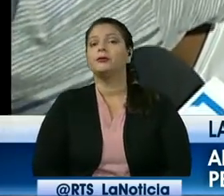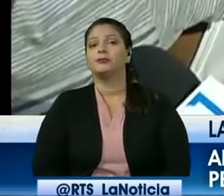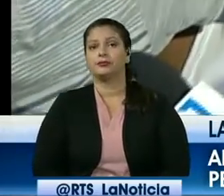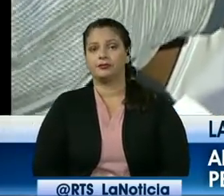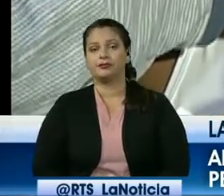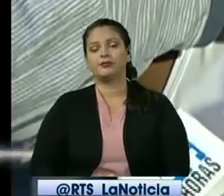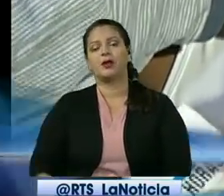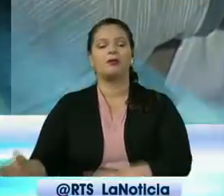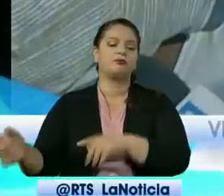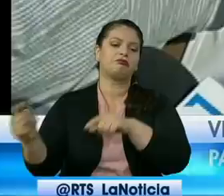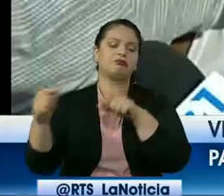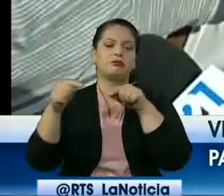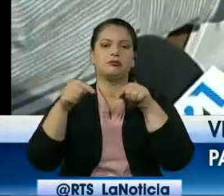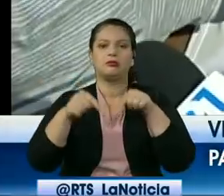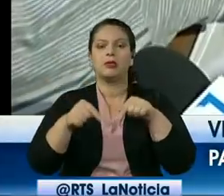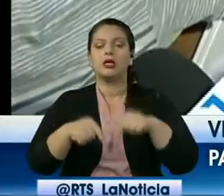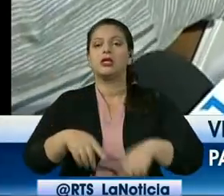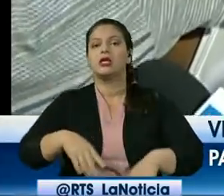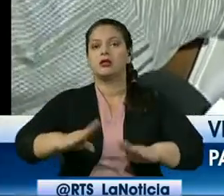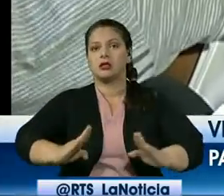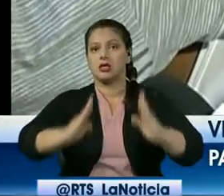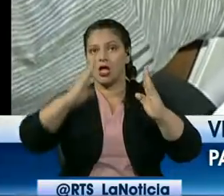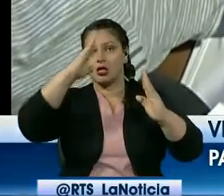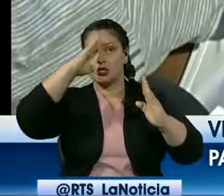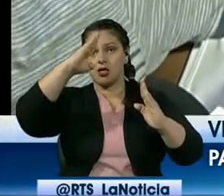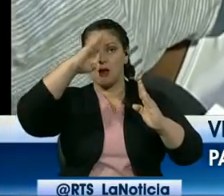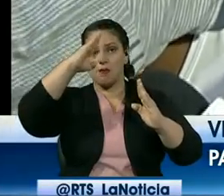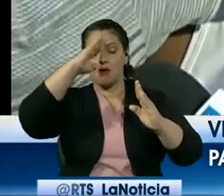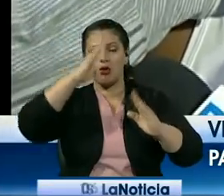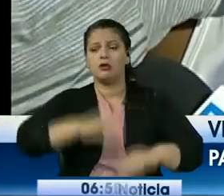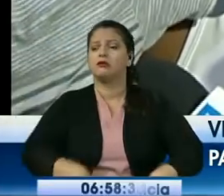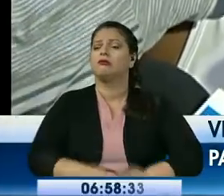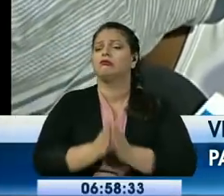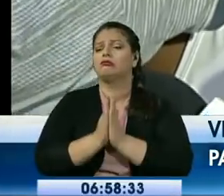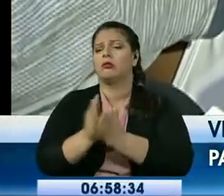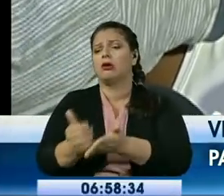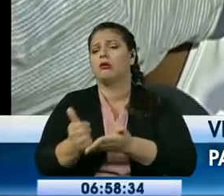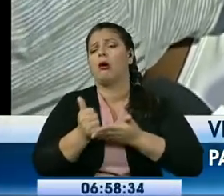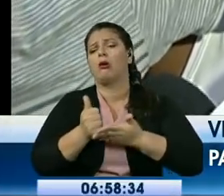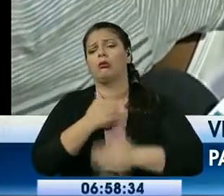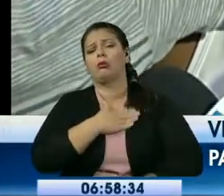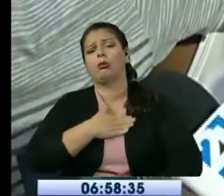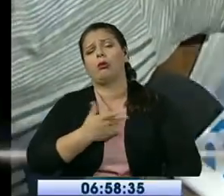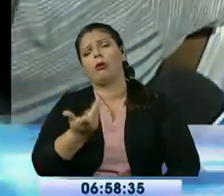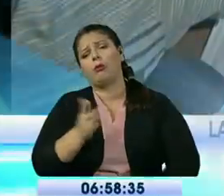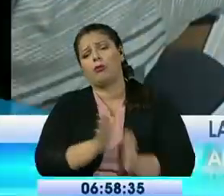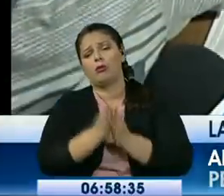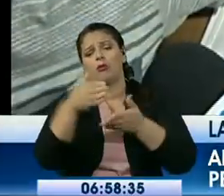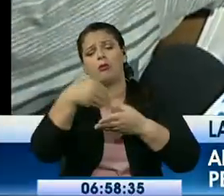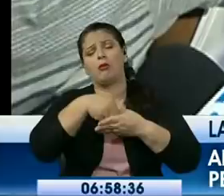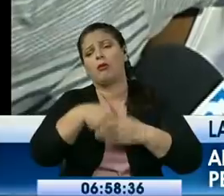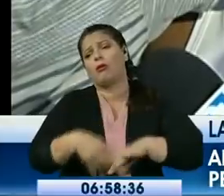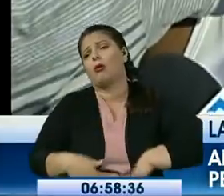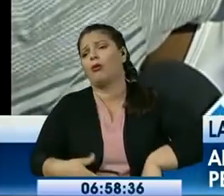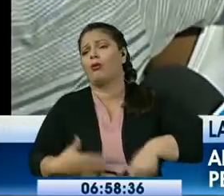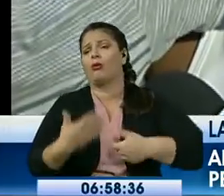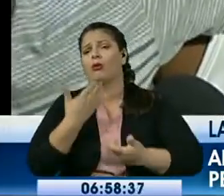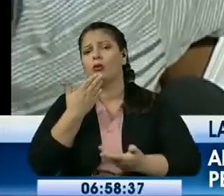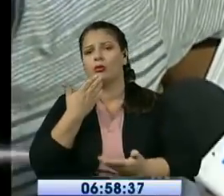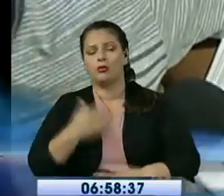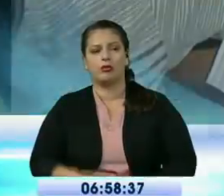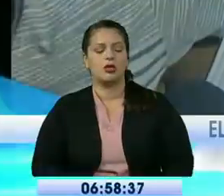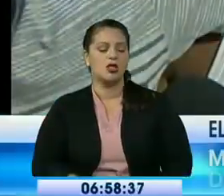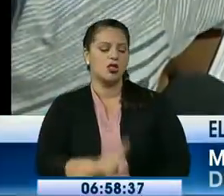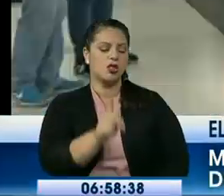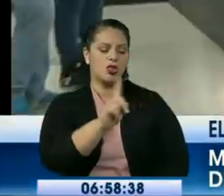una valoración. El médico le ve y dice, no hago valoración, tiene que irse al hospital. Y todo. Así me tienen, desde las 9